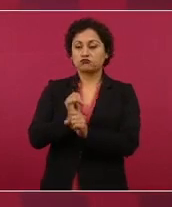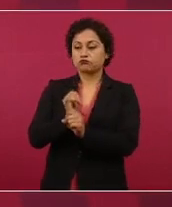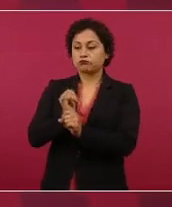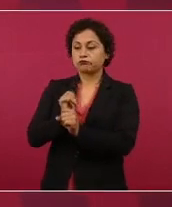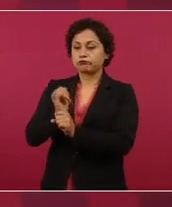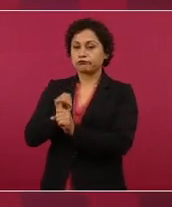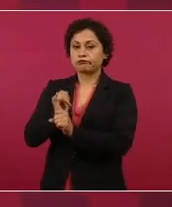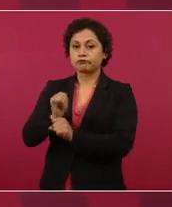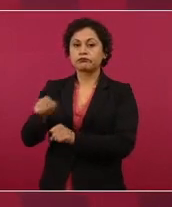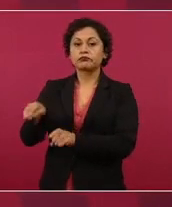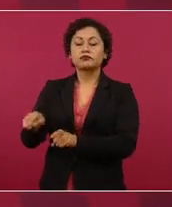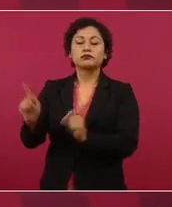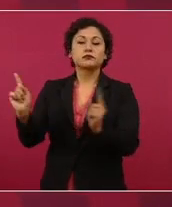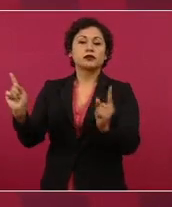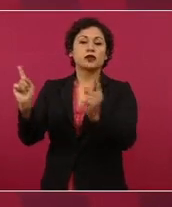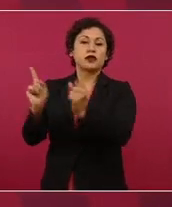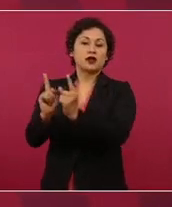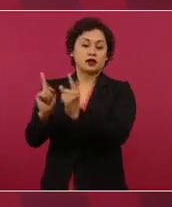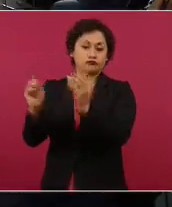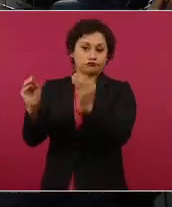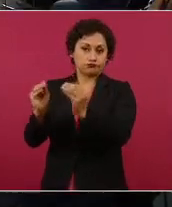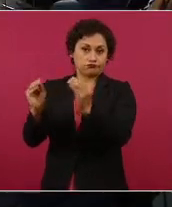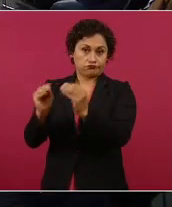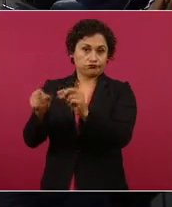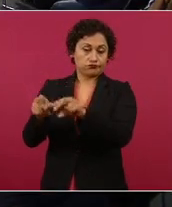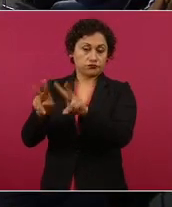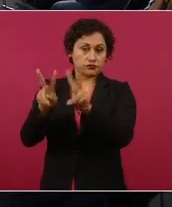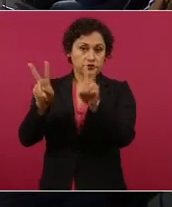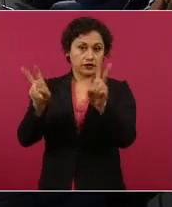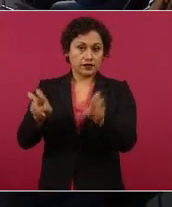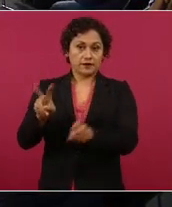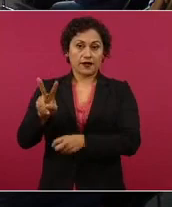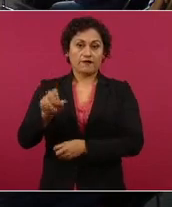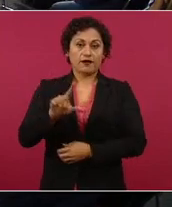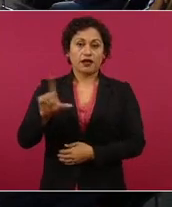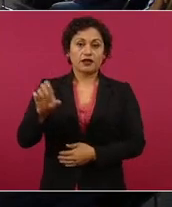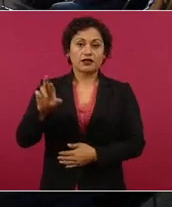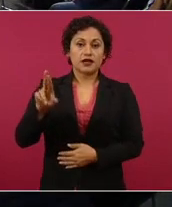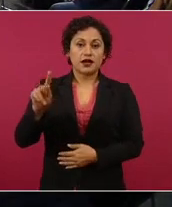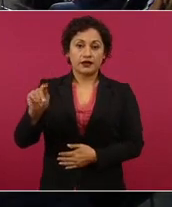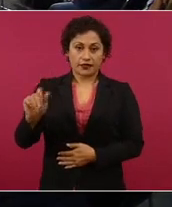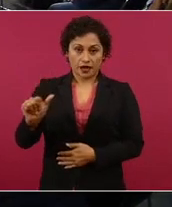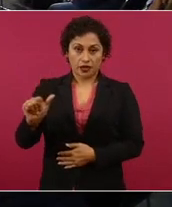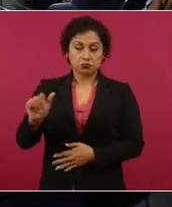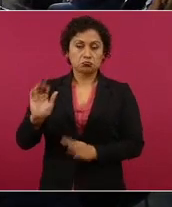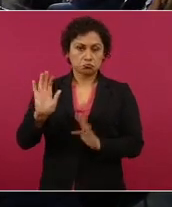audiencia donde se iba a resolver lo de Vallarta y